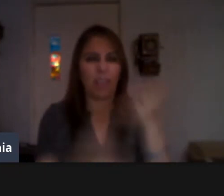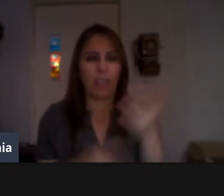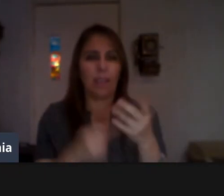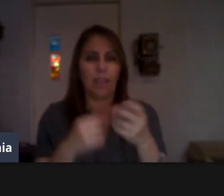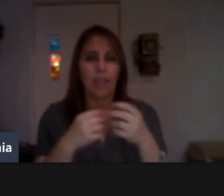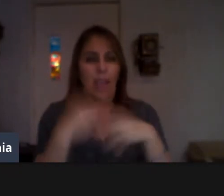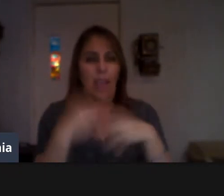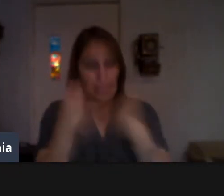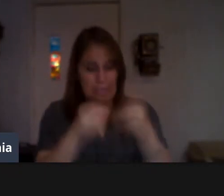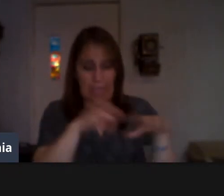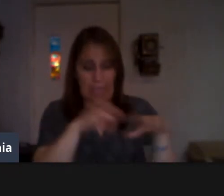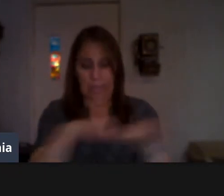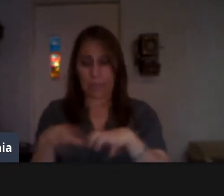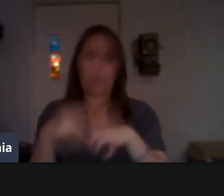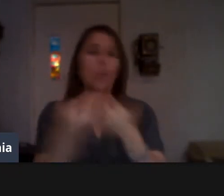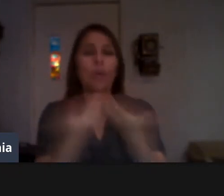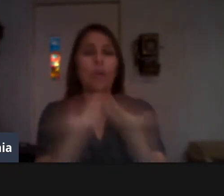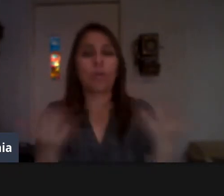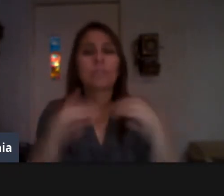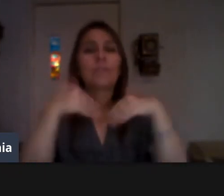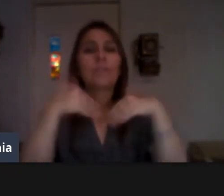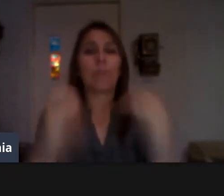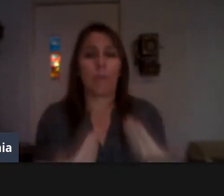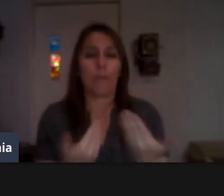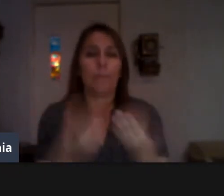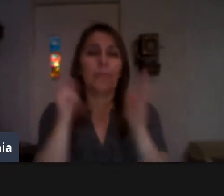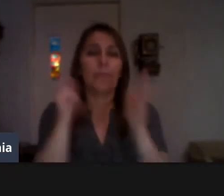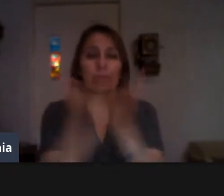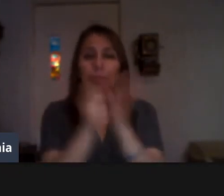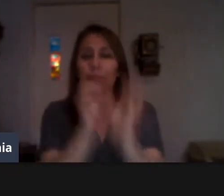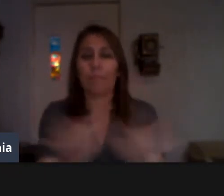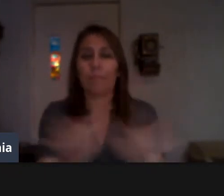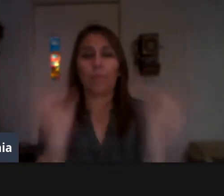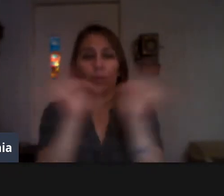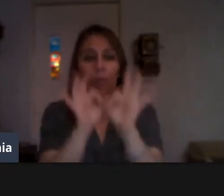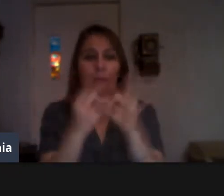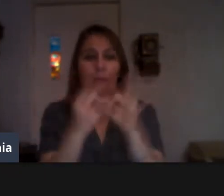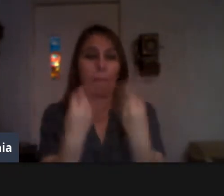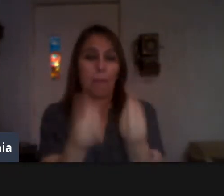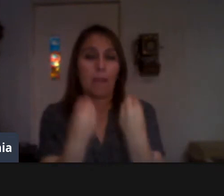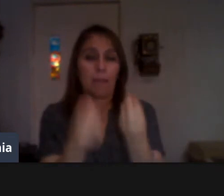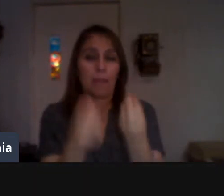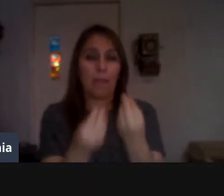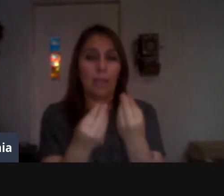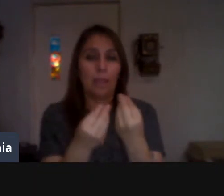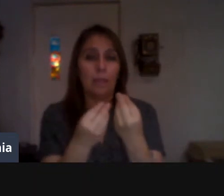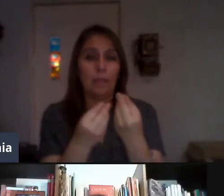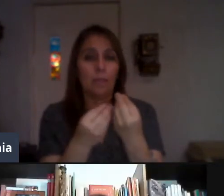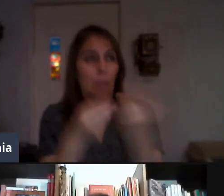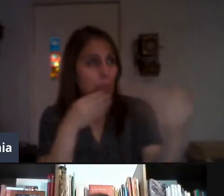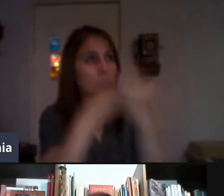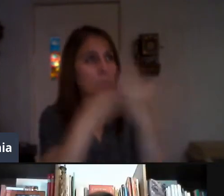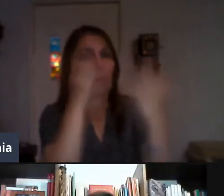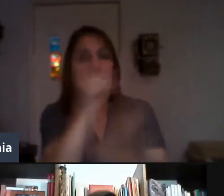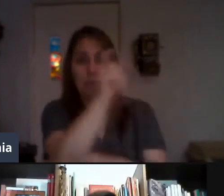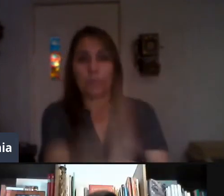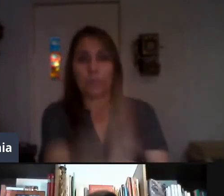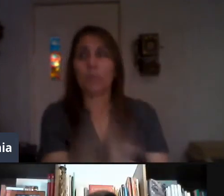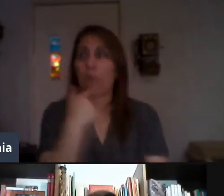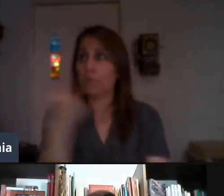válida a cualquier tipo de forma de expresión para denunciar también no los dejó por ahí muchísimas